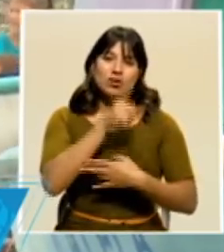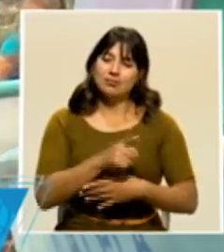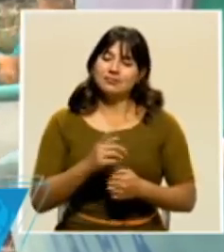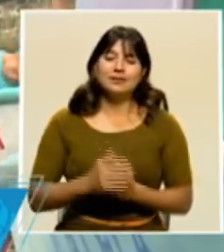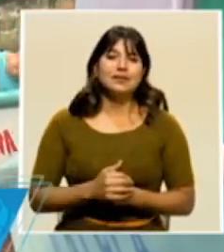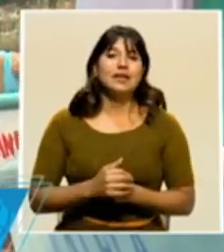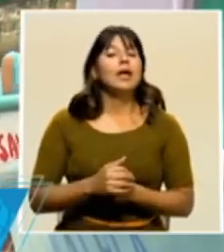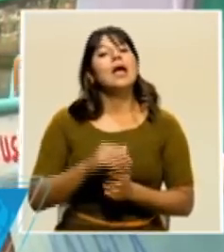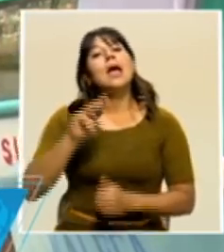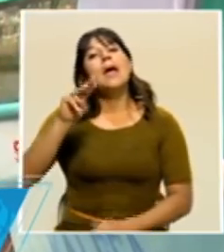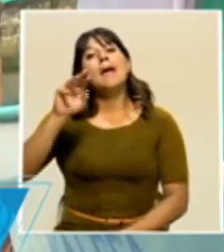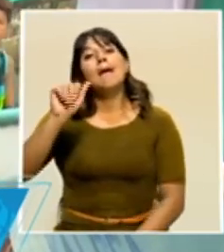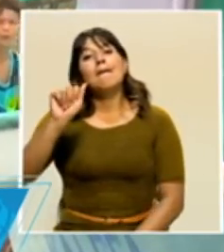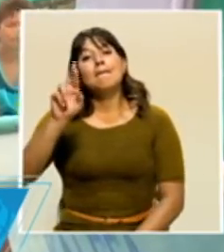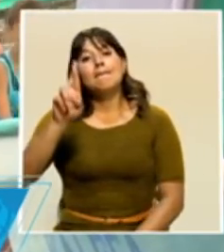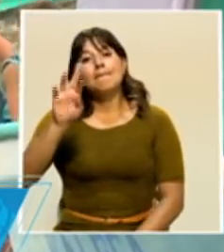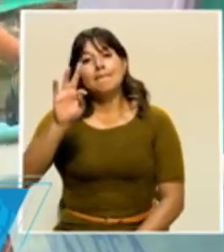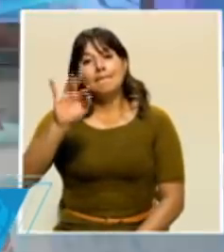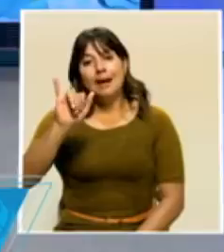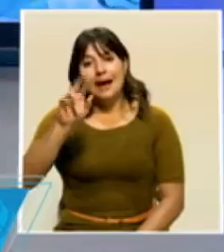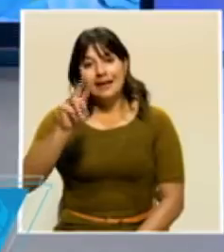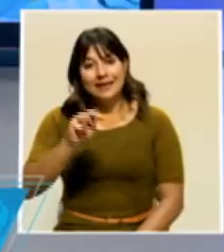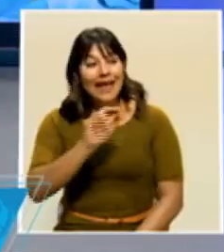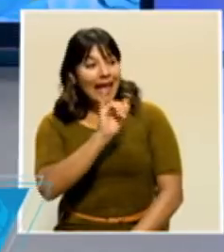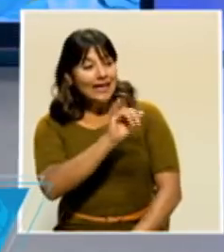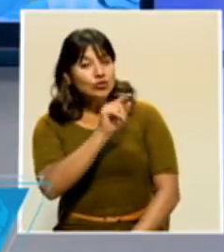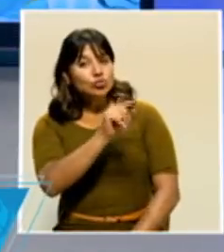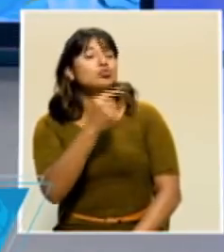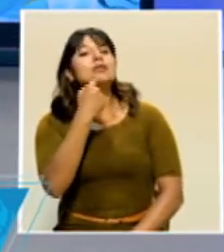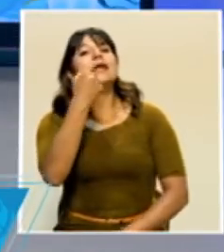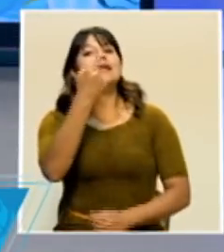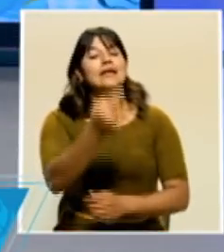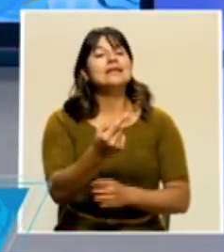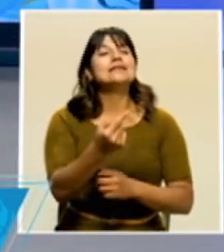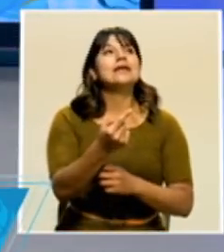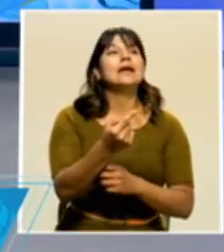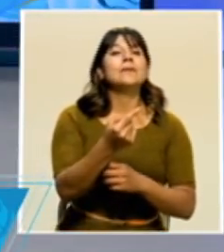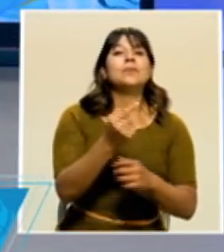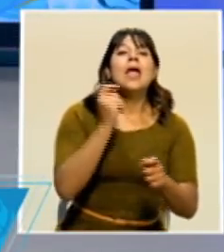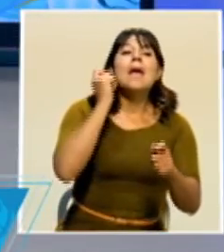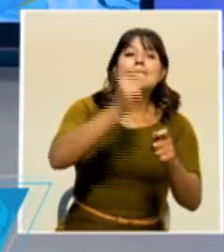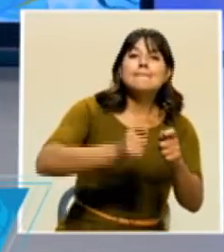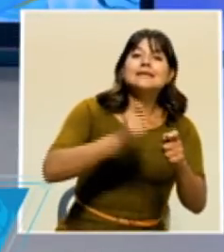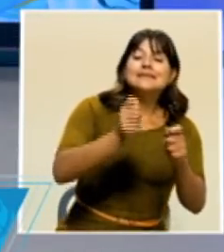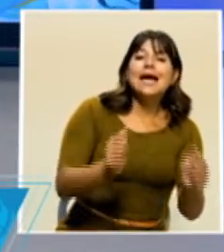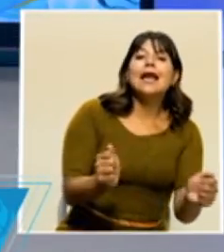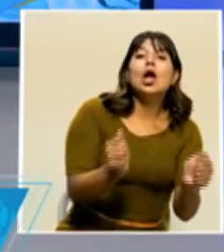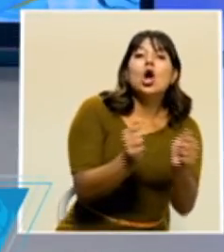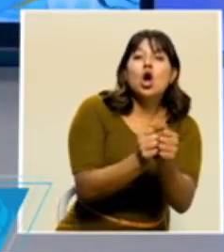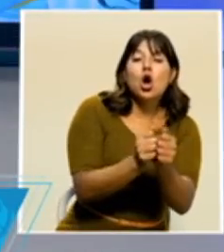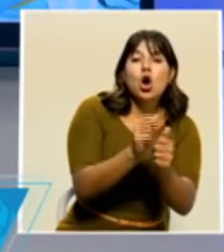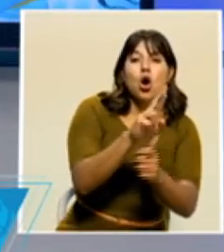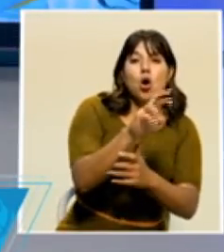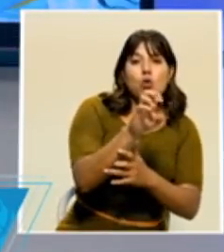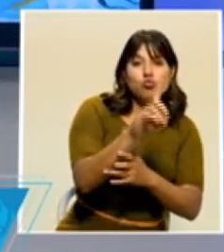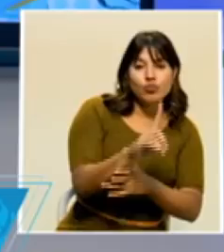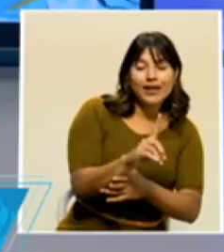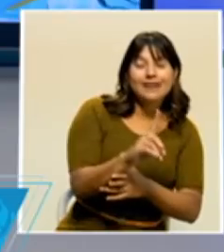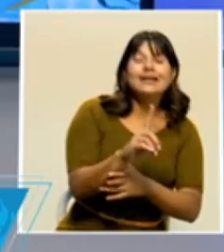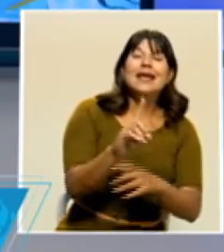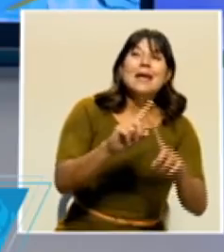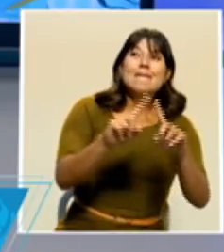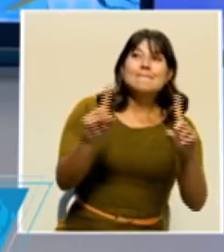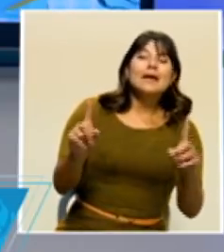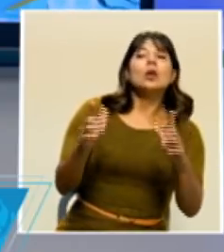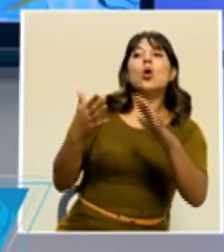Martín, justamente esto que usted dice, más allá de la pesca de arrastre y de este veto, las comunidades de Guanacaste y